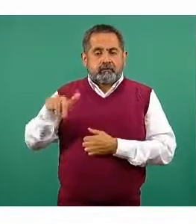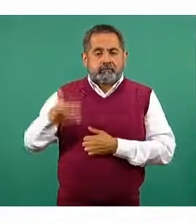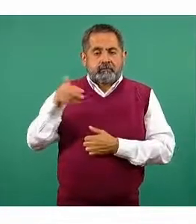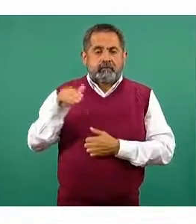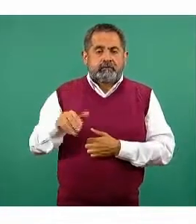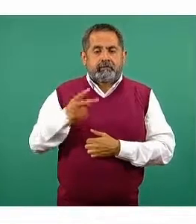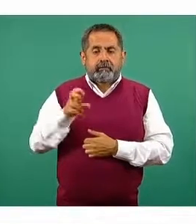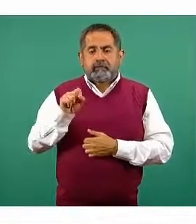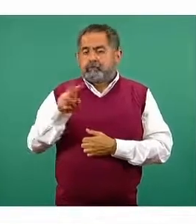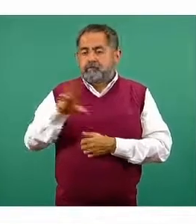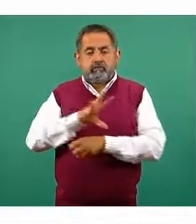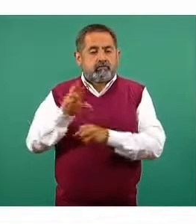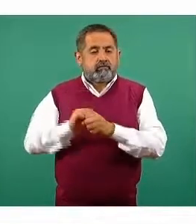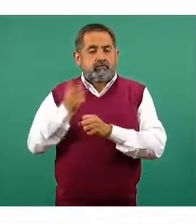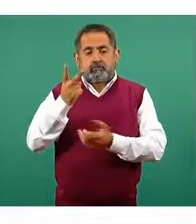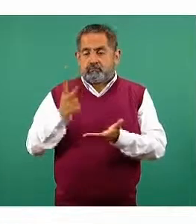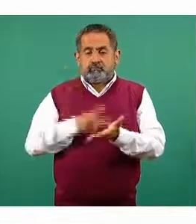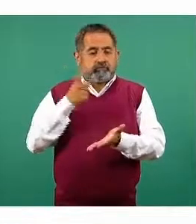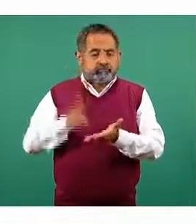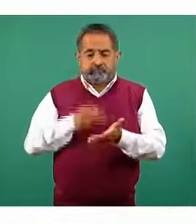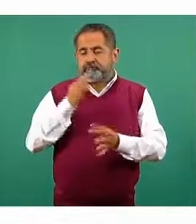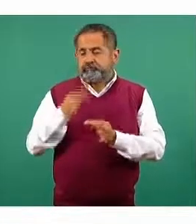813.264 tienen ya su esquema completo y